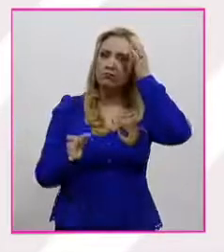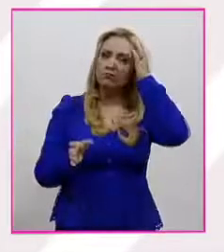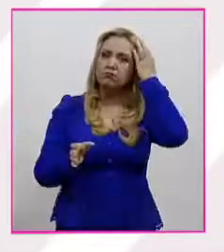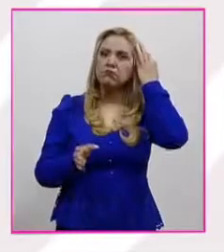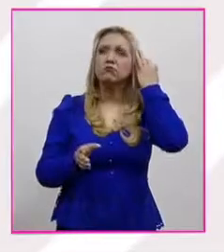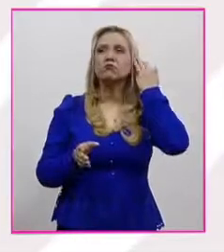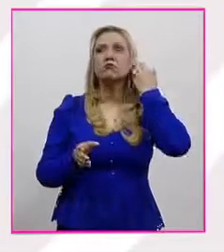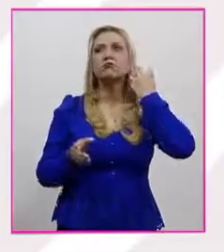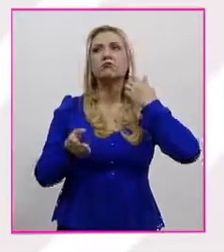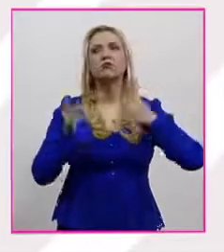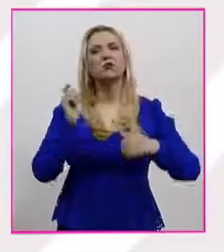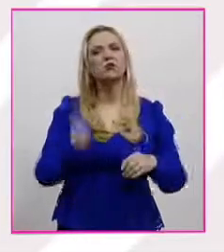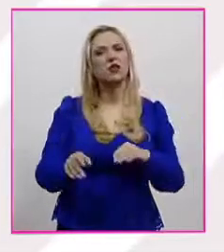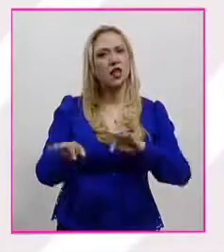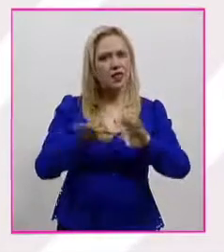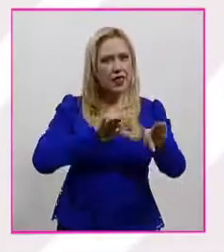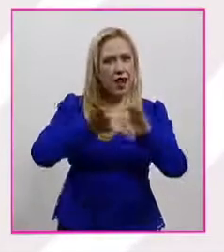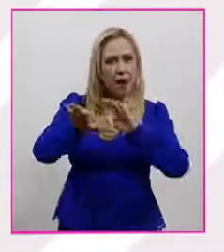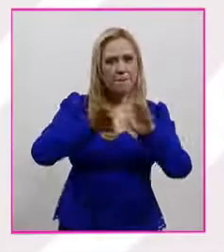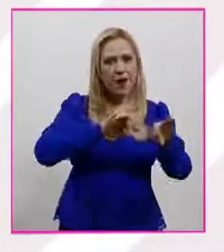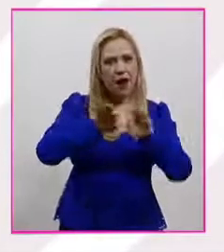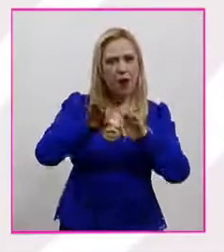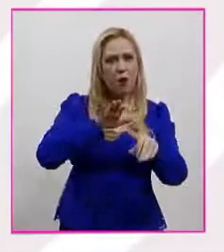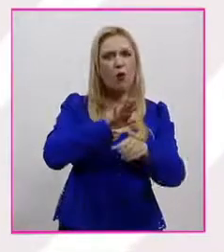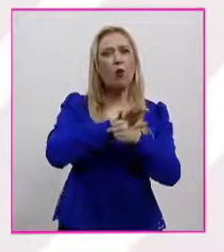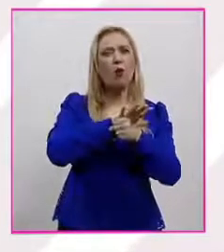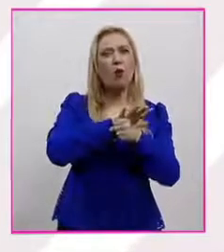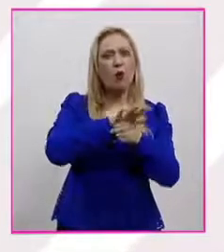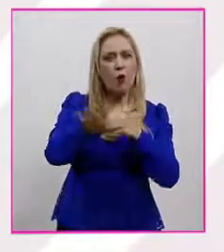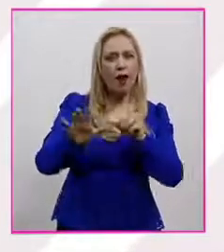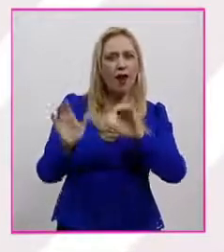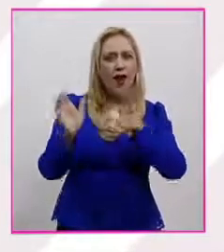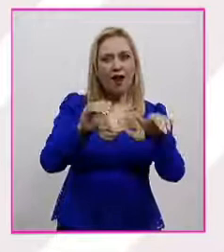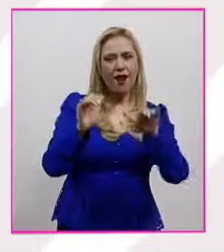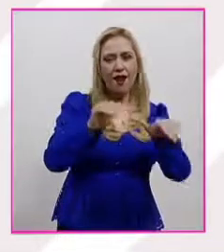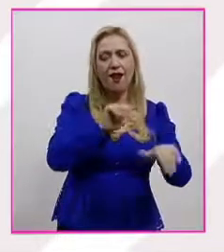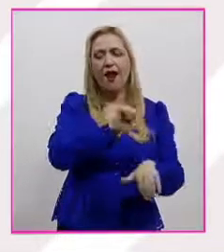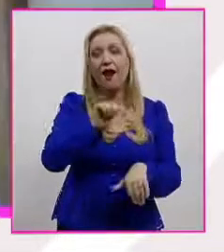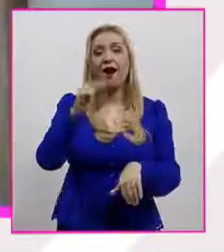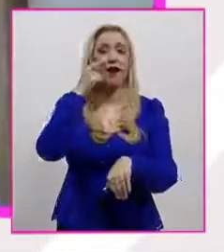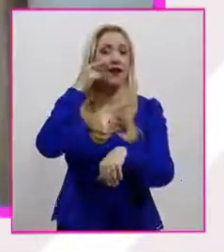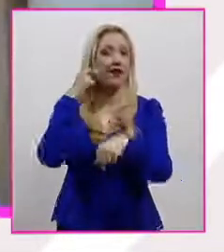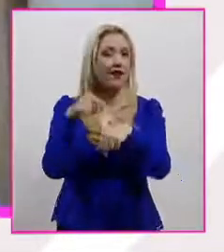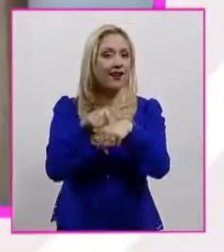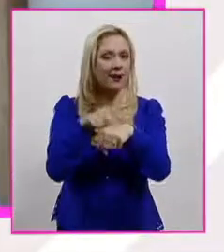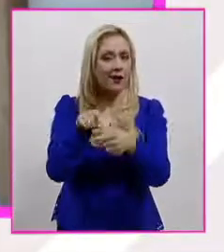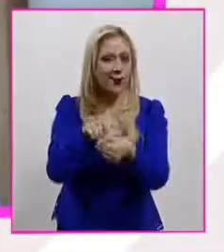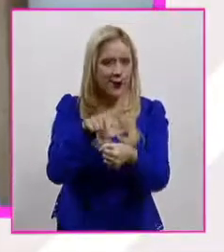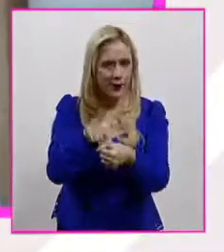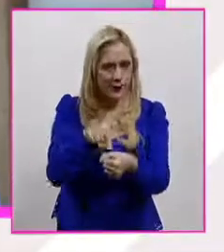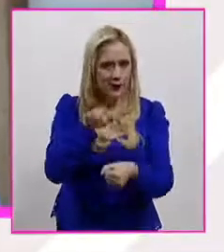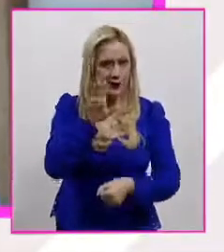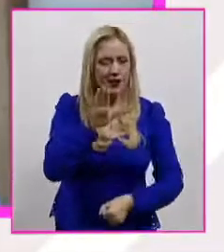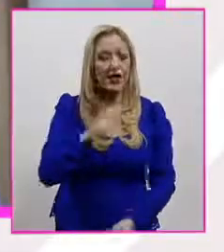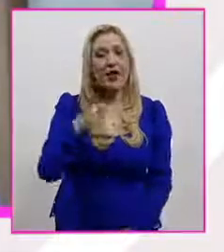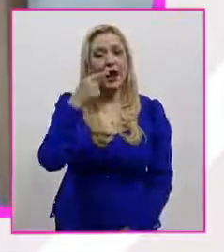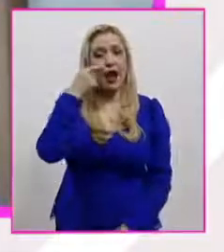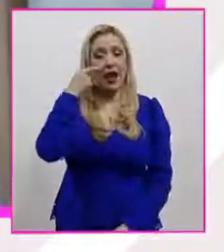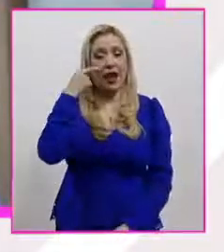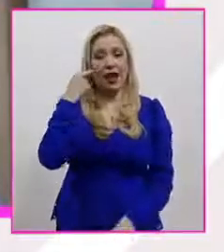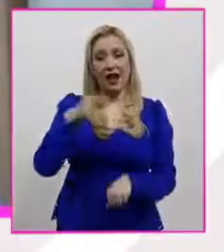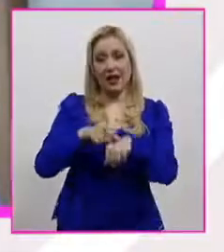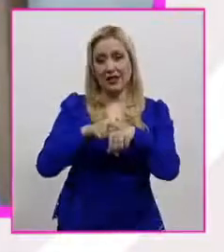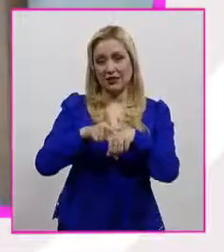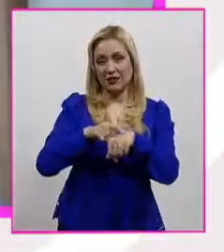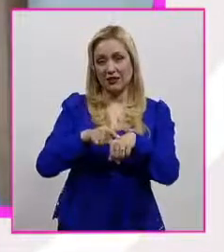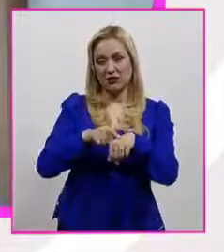se realizan dependiendo del tono de piel de las personas. Ahora, aquí hay que tener en cuenta que el racismo mexicano es muy